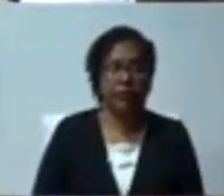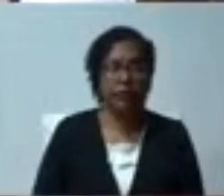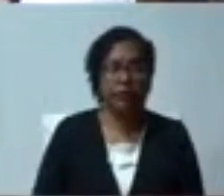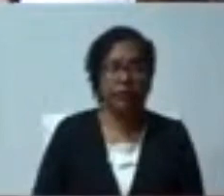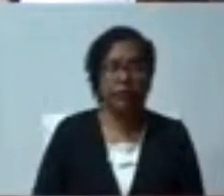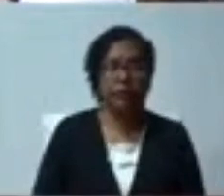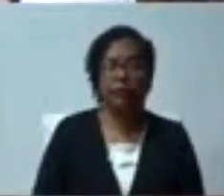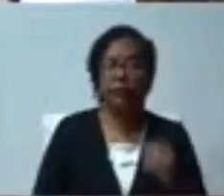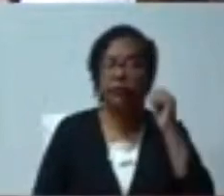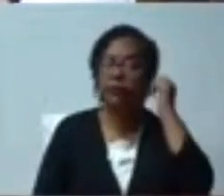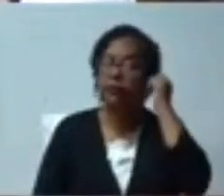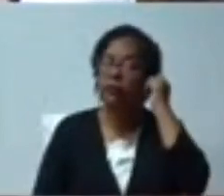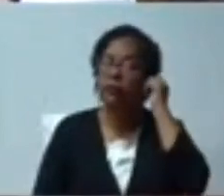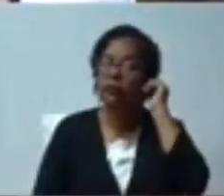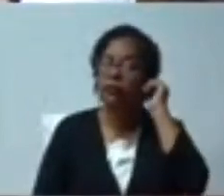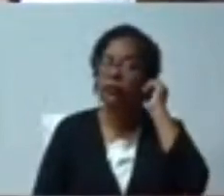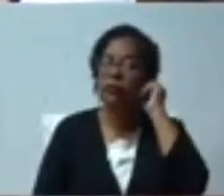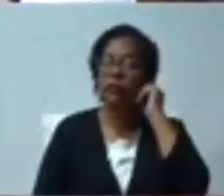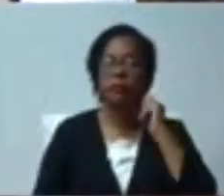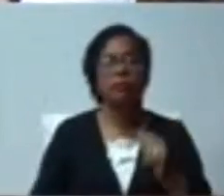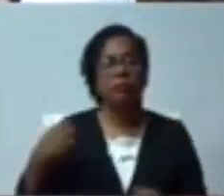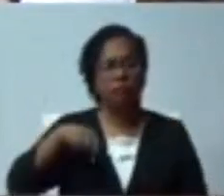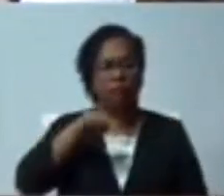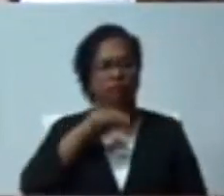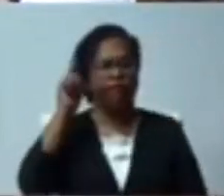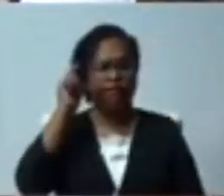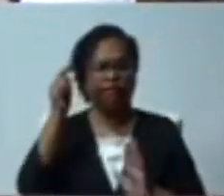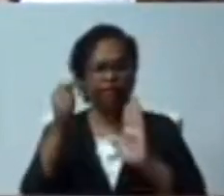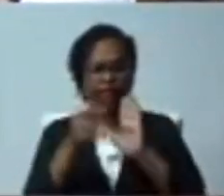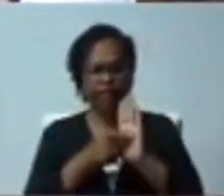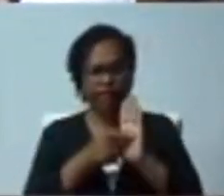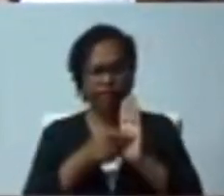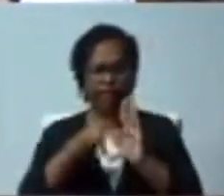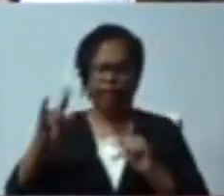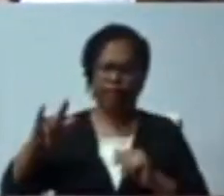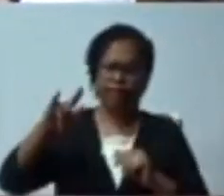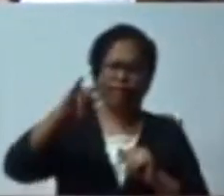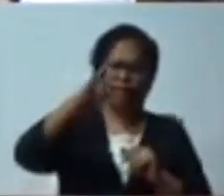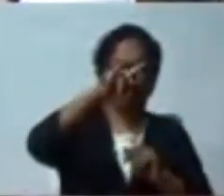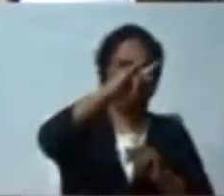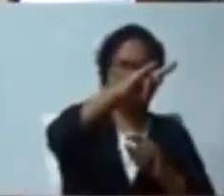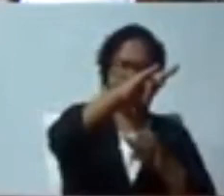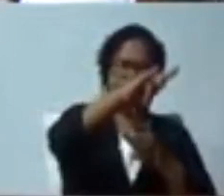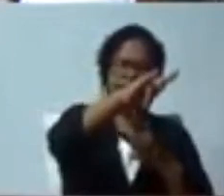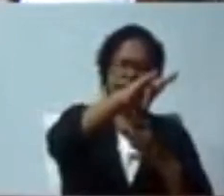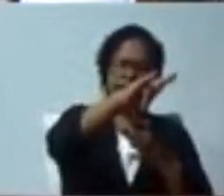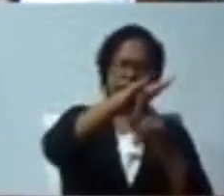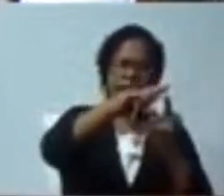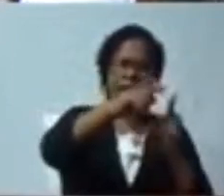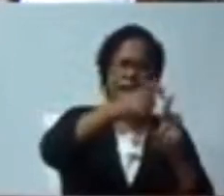de República Dominicana con otras áreas